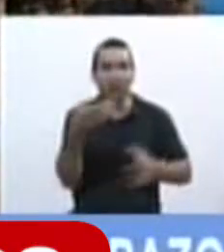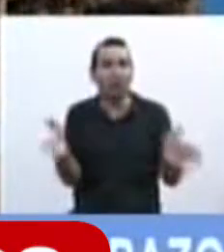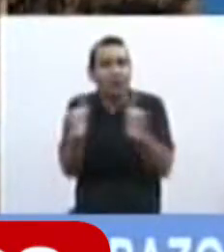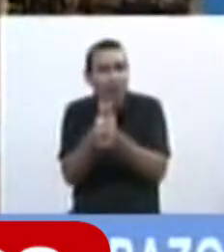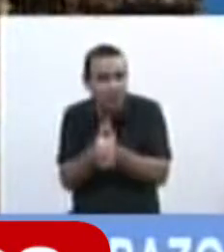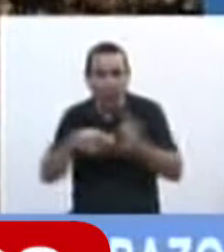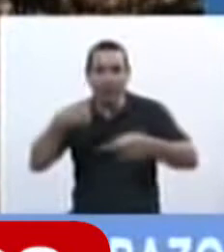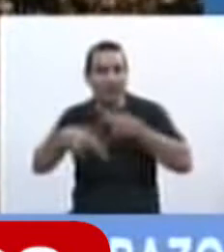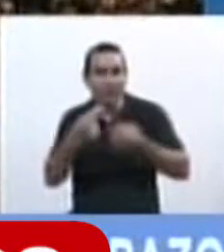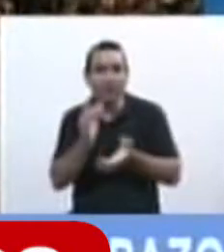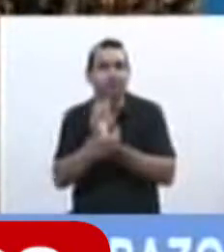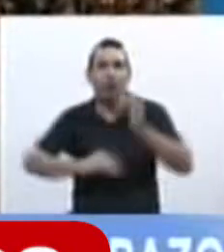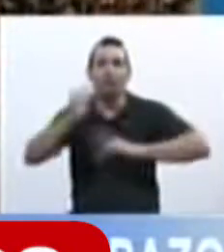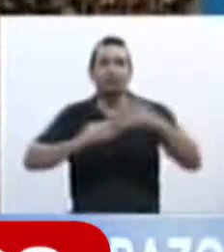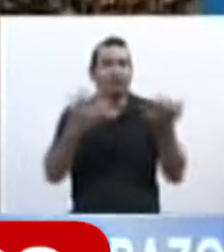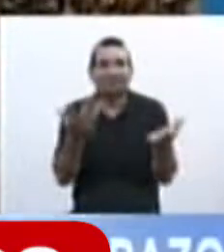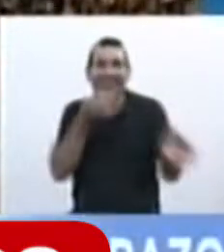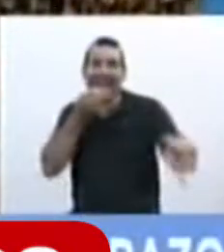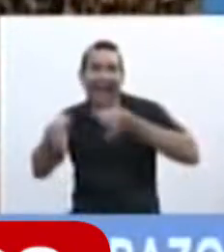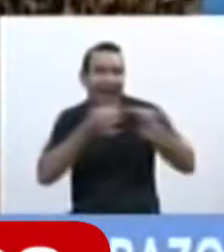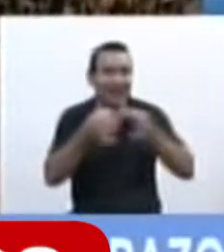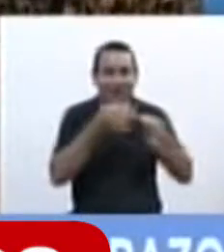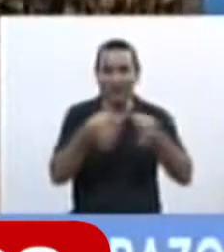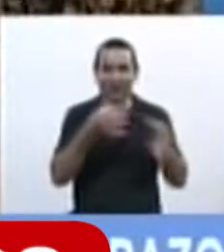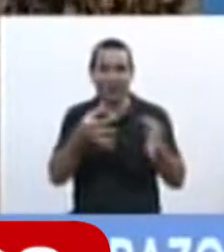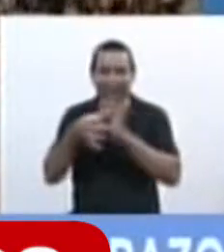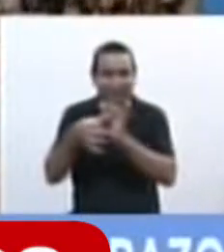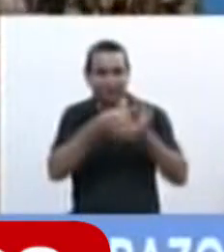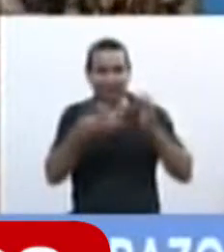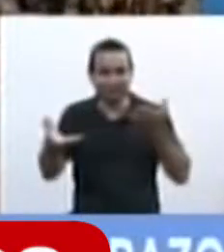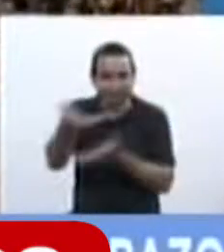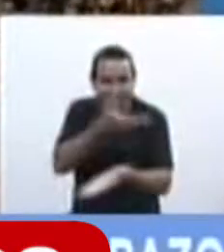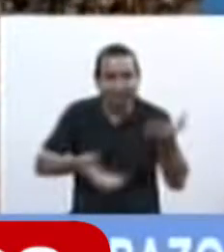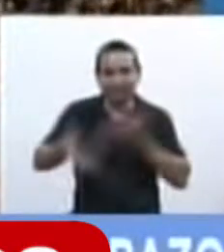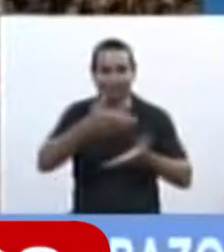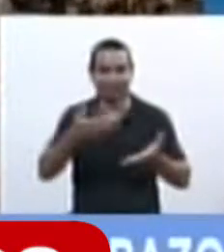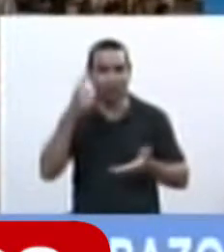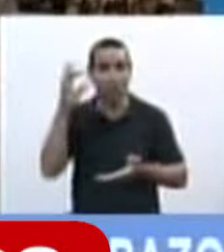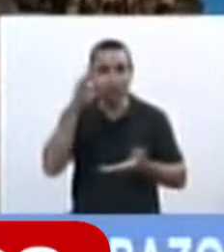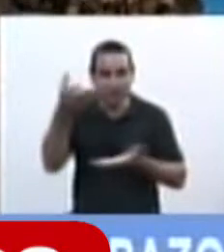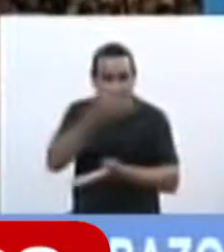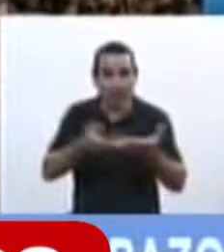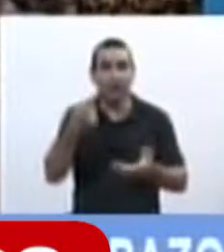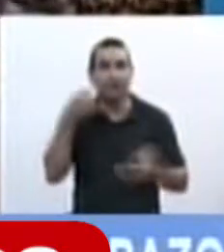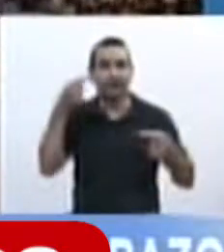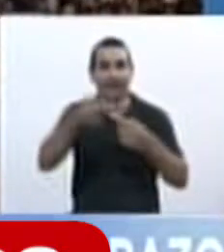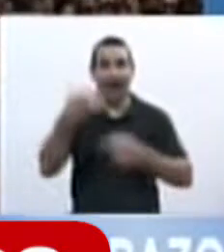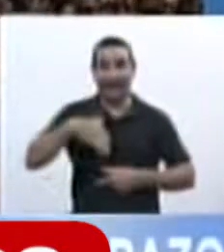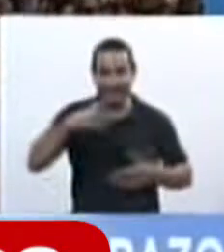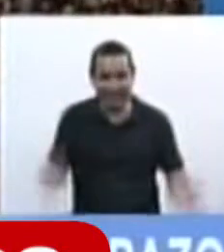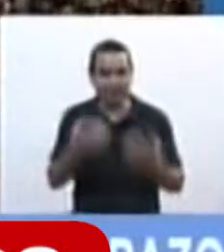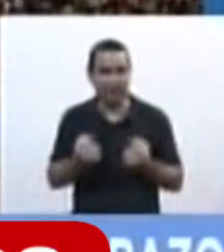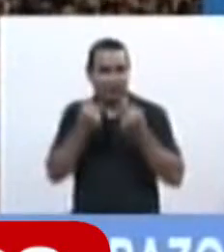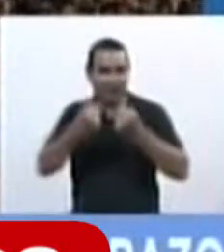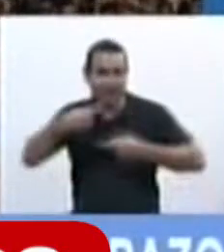juntos seguir construyendo los diálogos, los puentes, los consensos para que la Argentina se ponga de pie